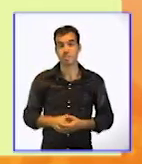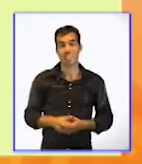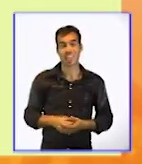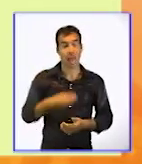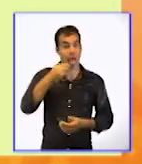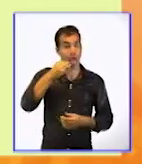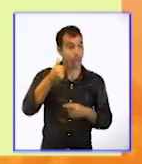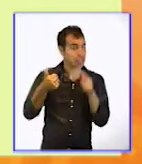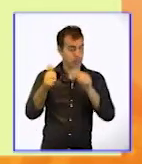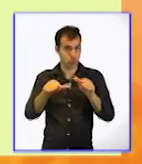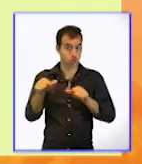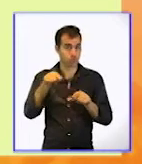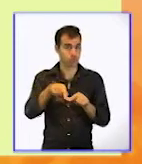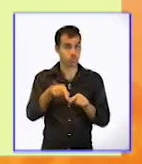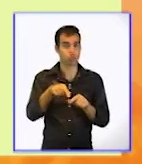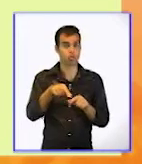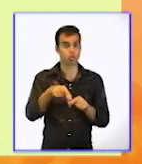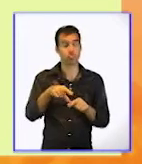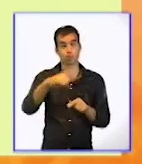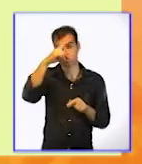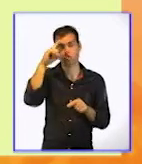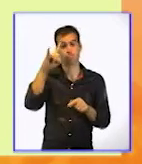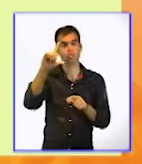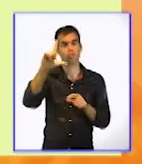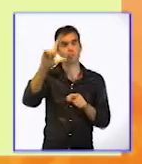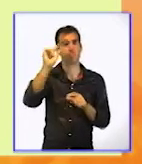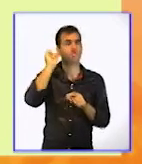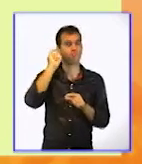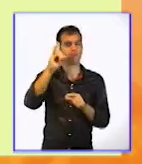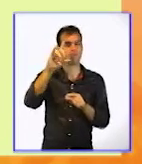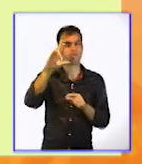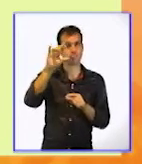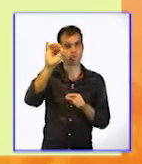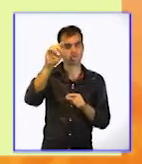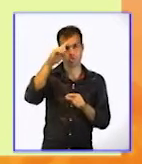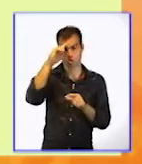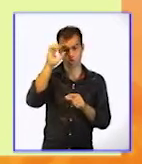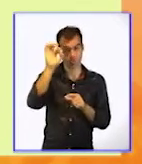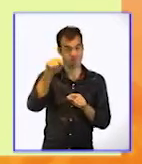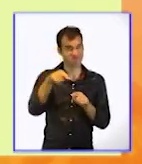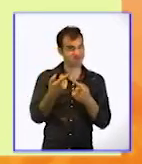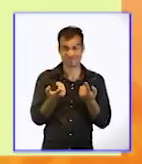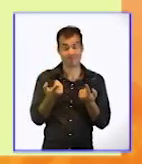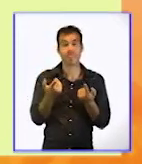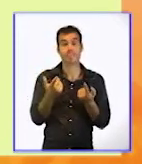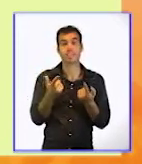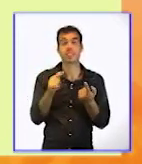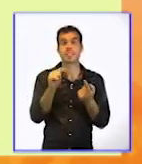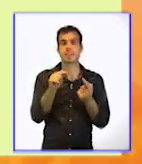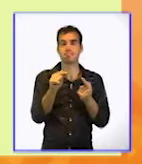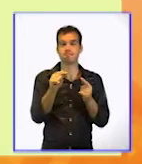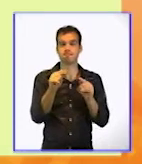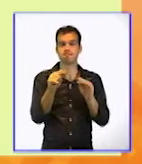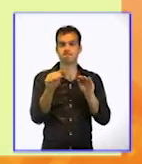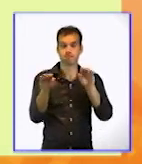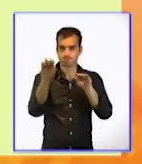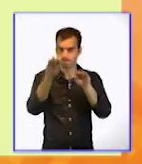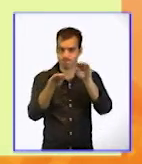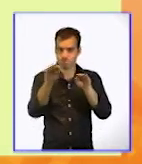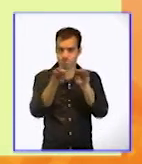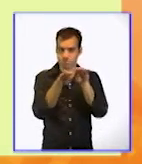ácido sulfuroso en equilibrio con el hidrógeno 1 más acuoso y el